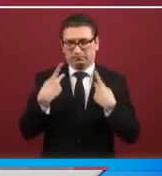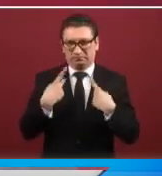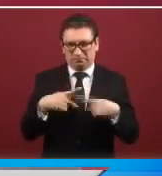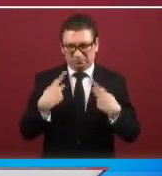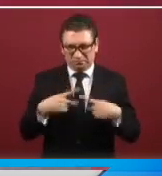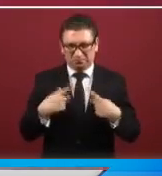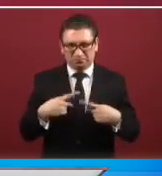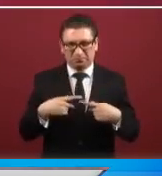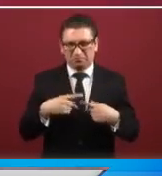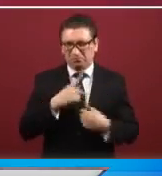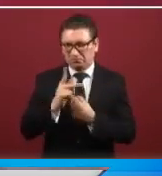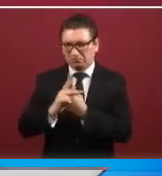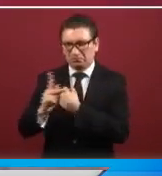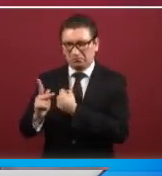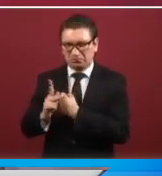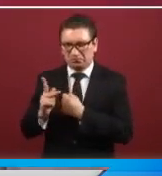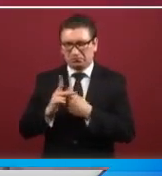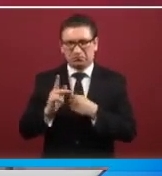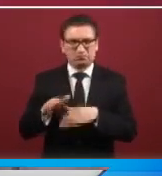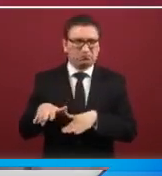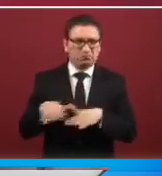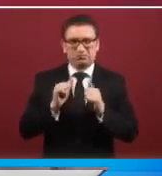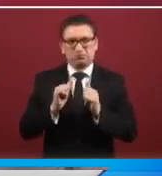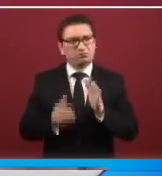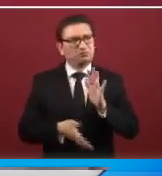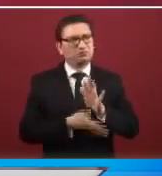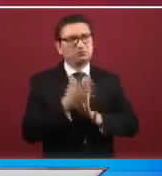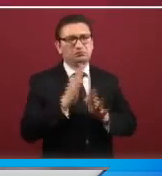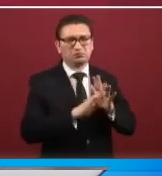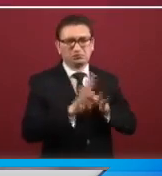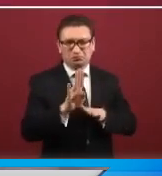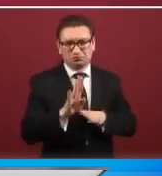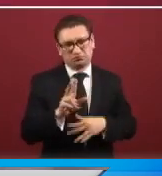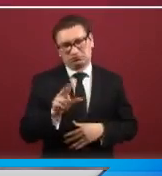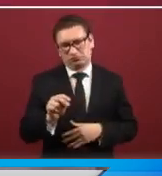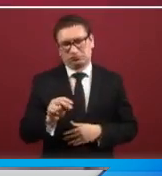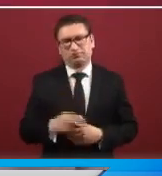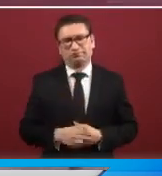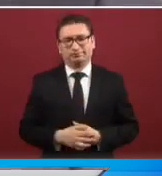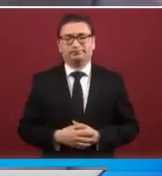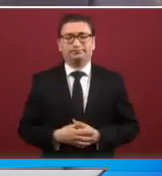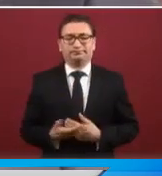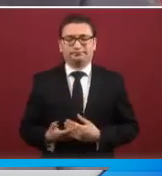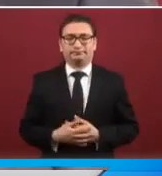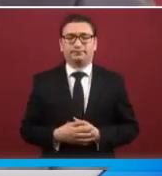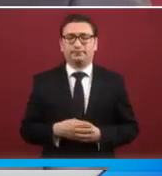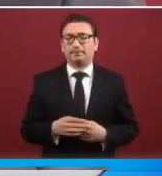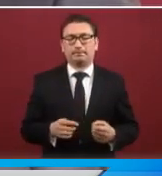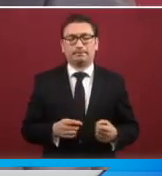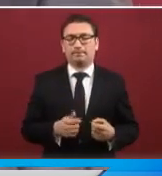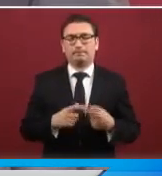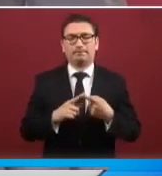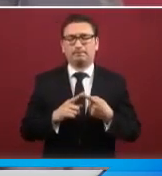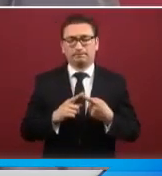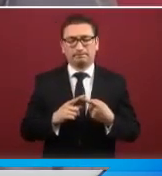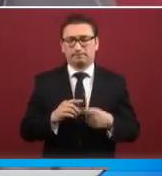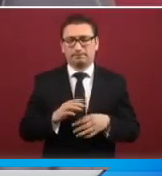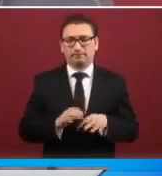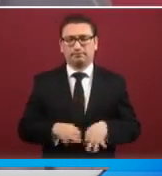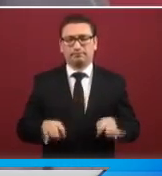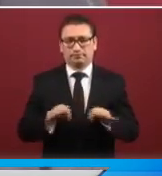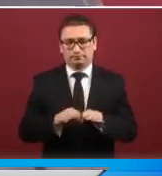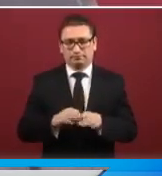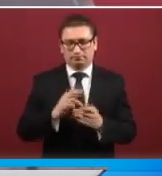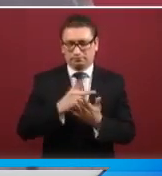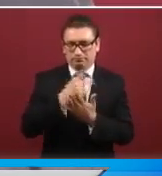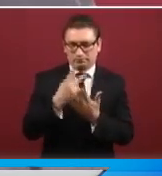Se mantiene comunicación permanente con el gobierno de Estados Unidos por medio de Marcelo Ebrard. Se actúa con mucha prudencia por las circunstancias especiales debido